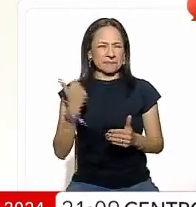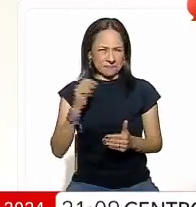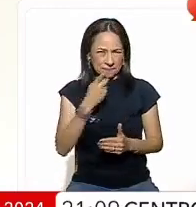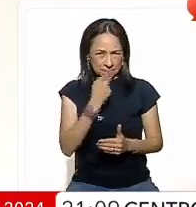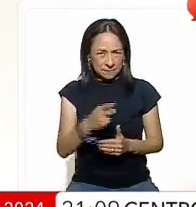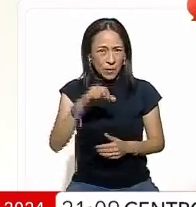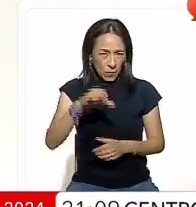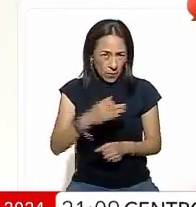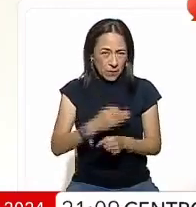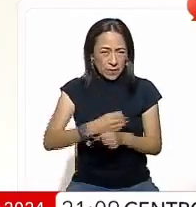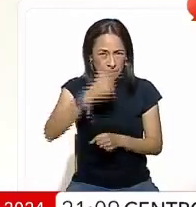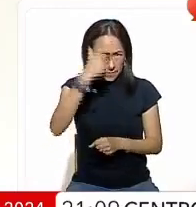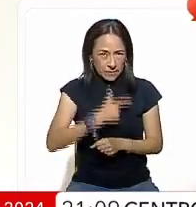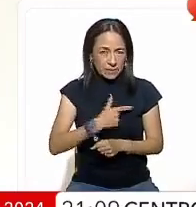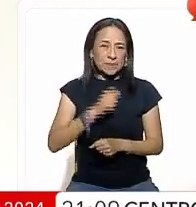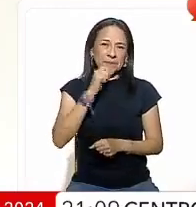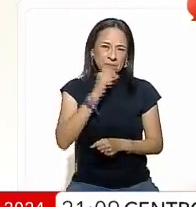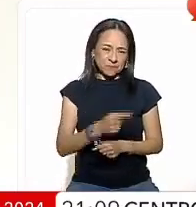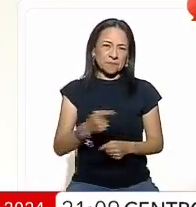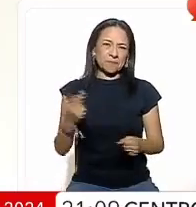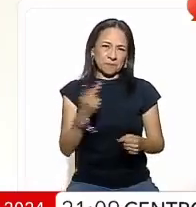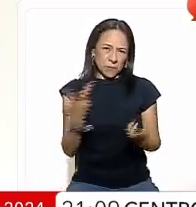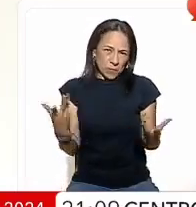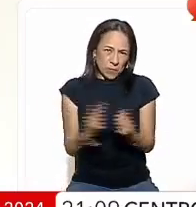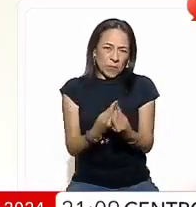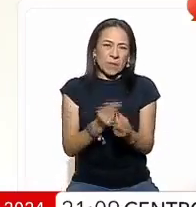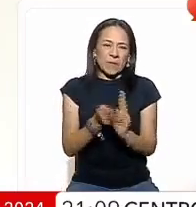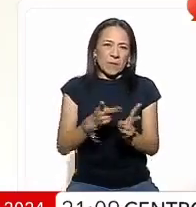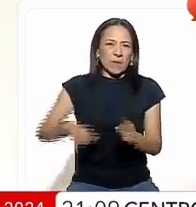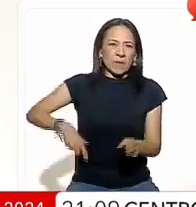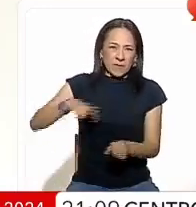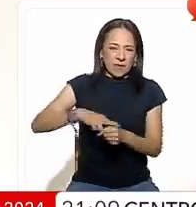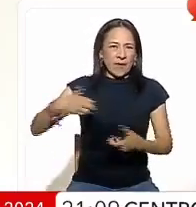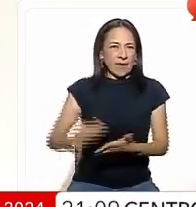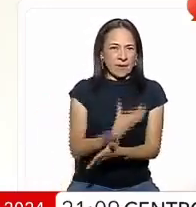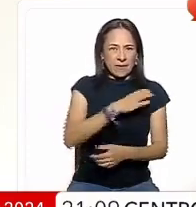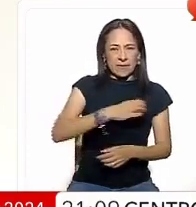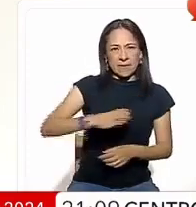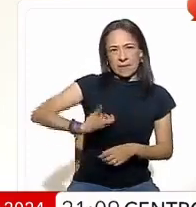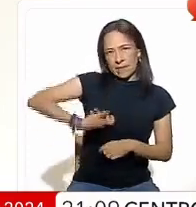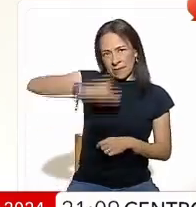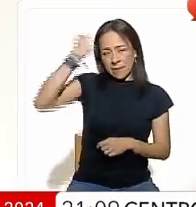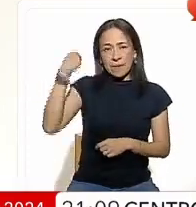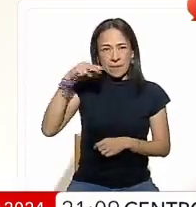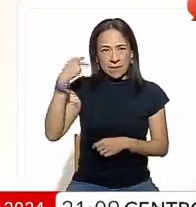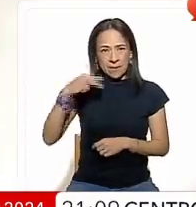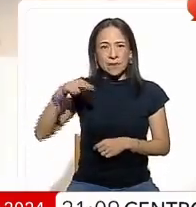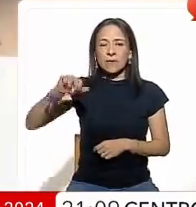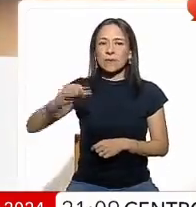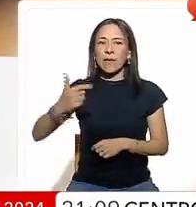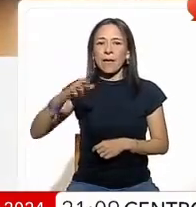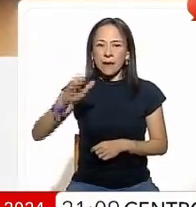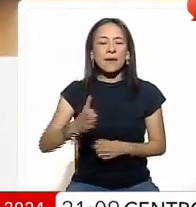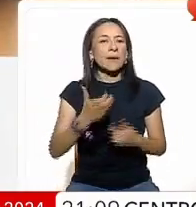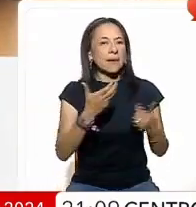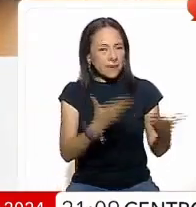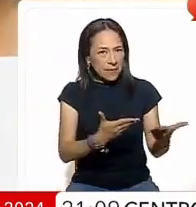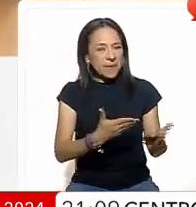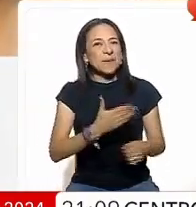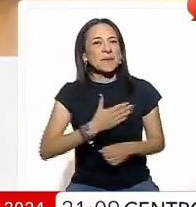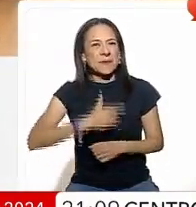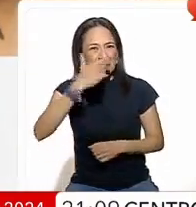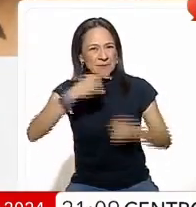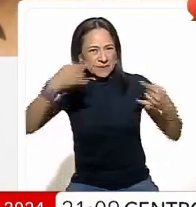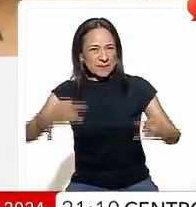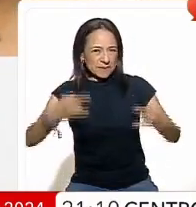Esta noche conversamos a distancia con la gobernadora electa de Veracruz, Rocío Nale. Gobernadora, buenas noches, bienvenida a Punto de Referencia. Gracias